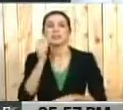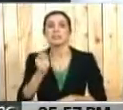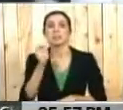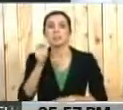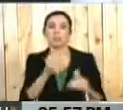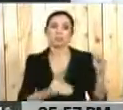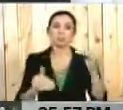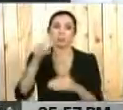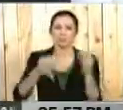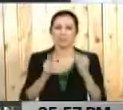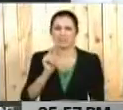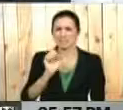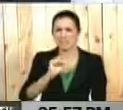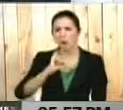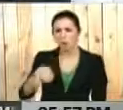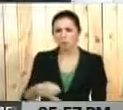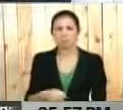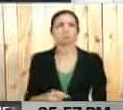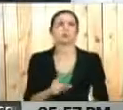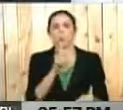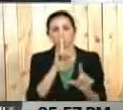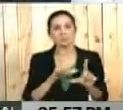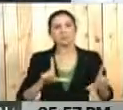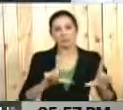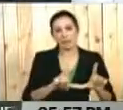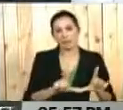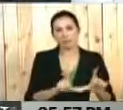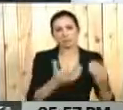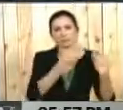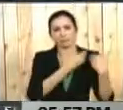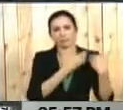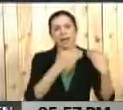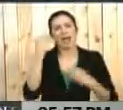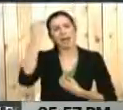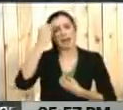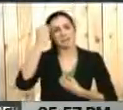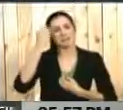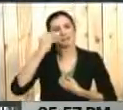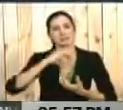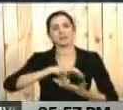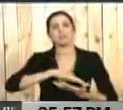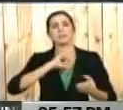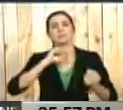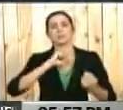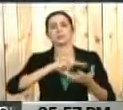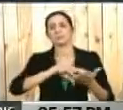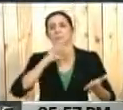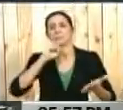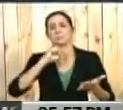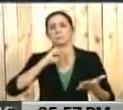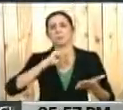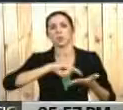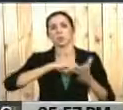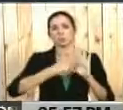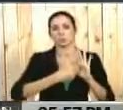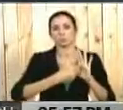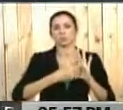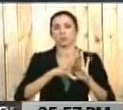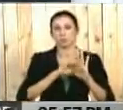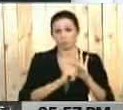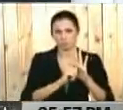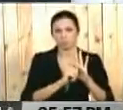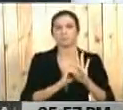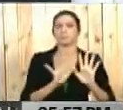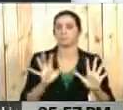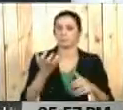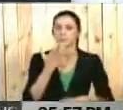salas, entiendo yo, podría ir por la sala constitucional, usted me corrige, yo soy un abogado bien. Empírico. No, pero está muy bien lo